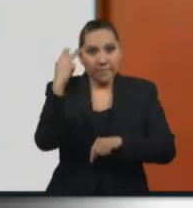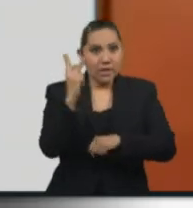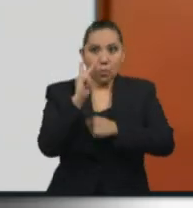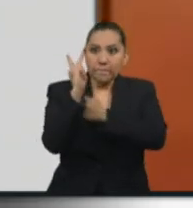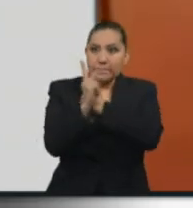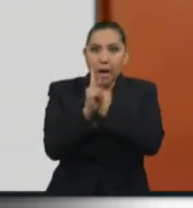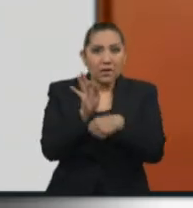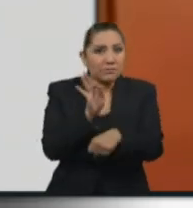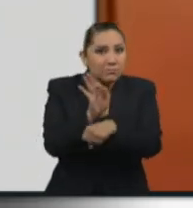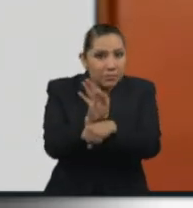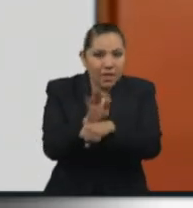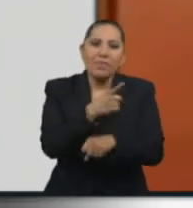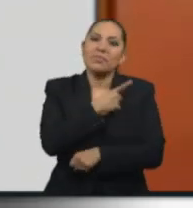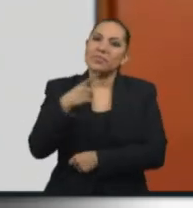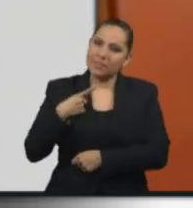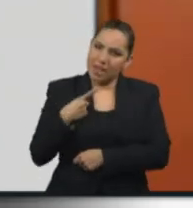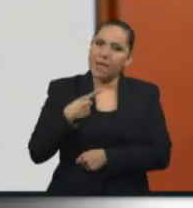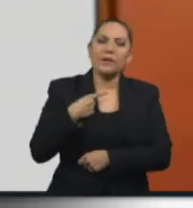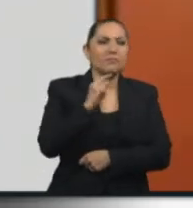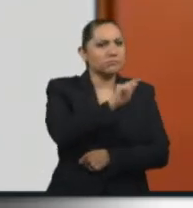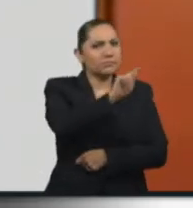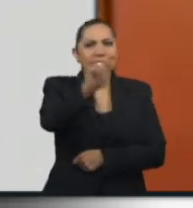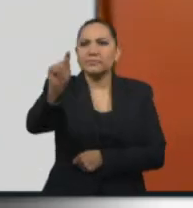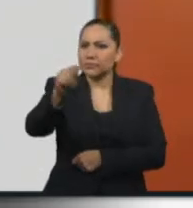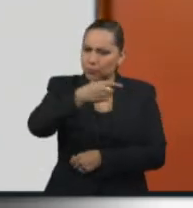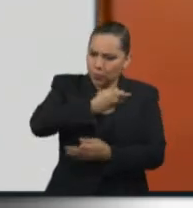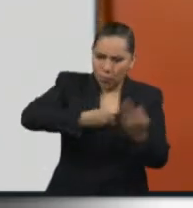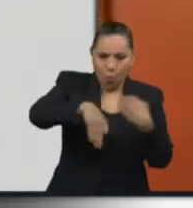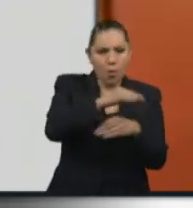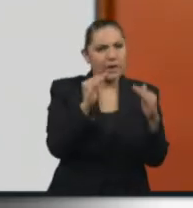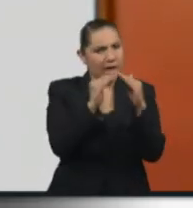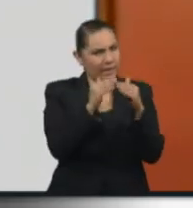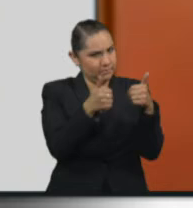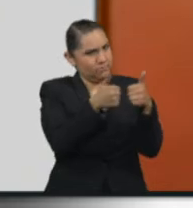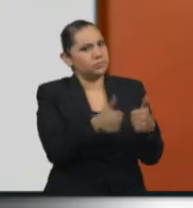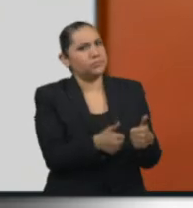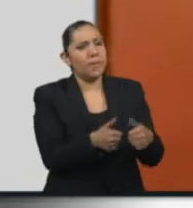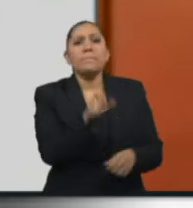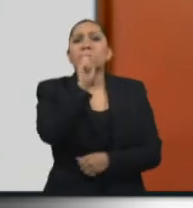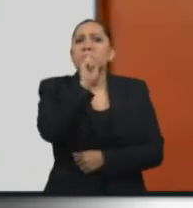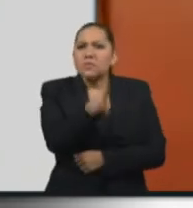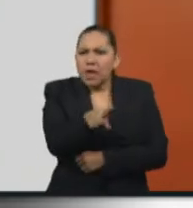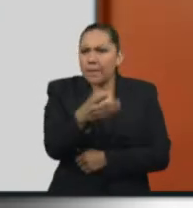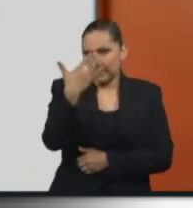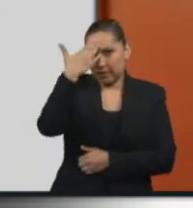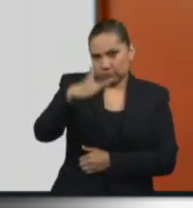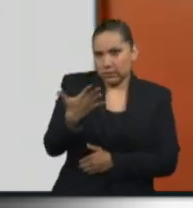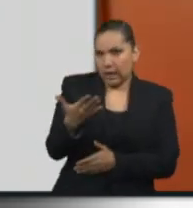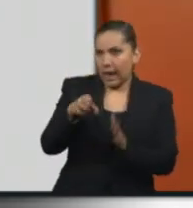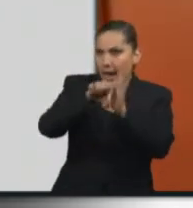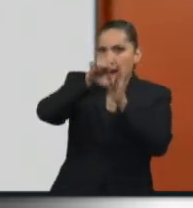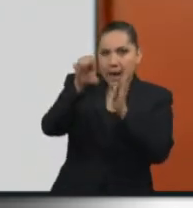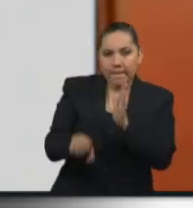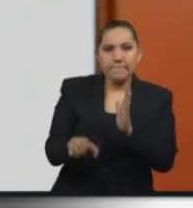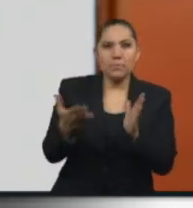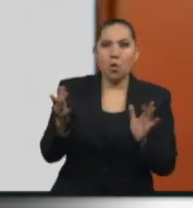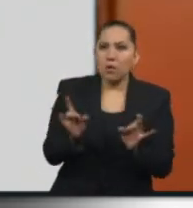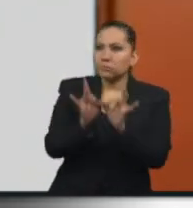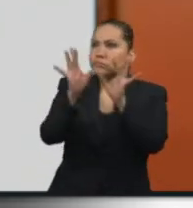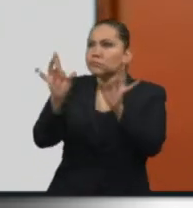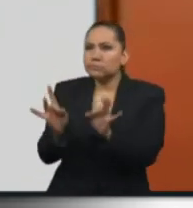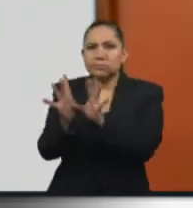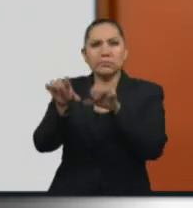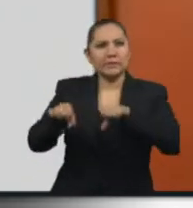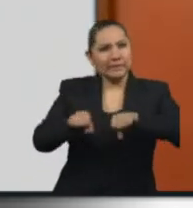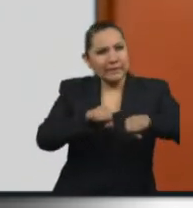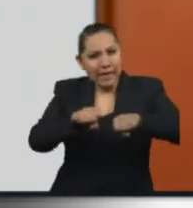la solidaridad tan mexicana que en otros momentos de crisis, como los de los terremotos, se expresó en diversas formas de